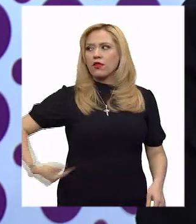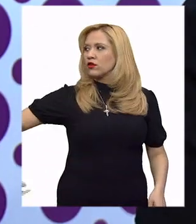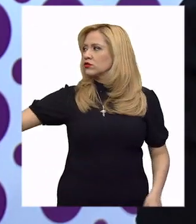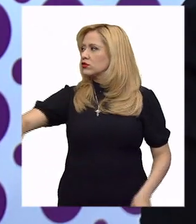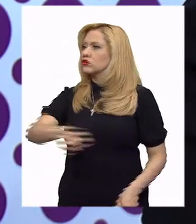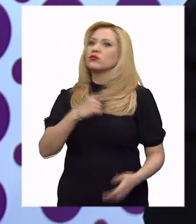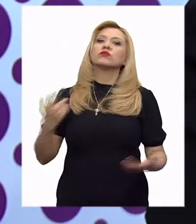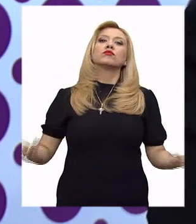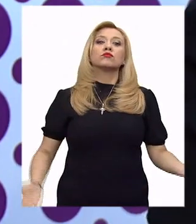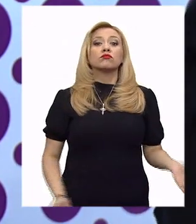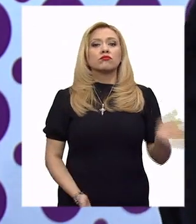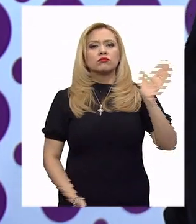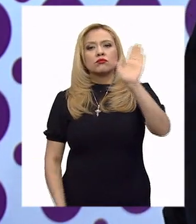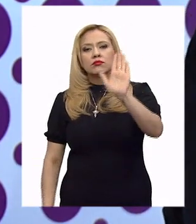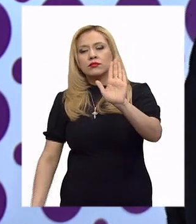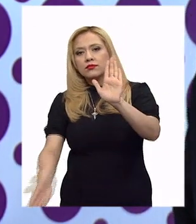permita